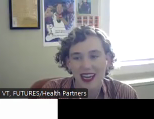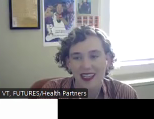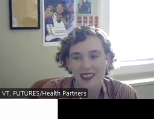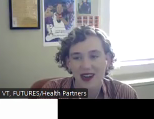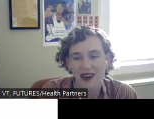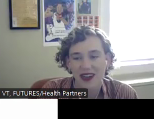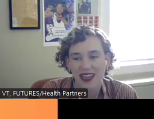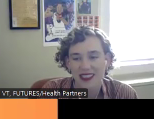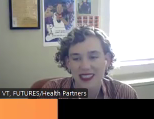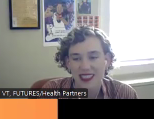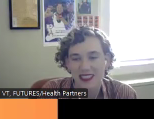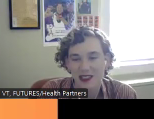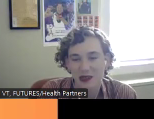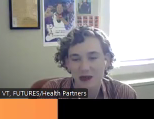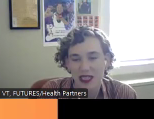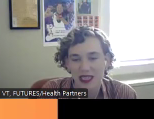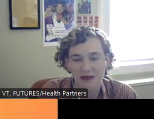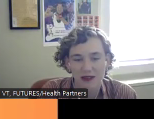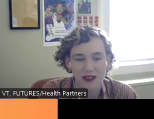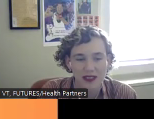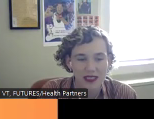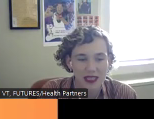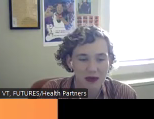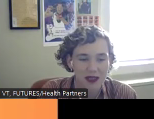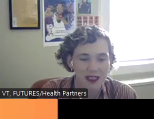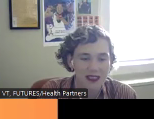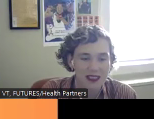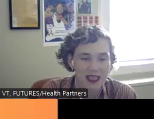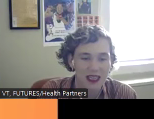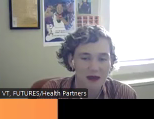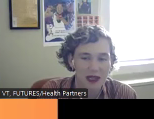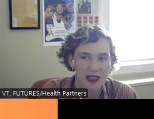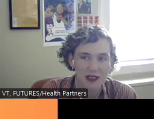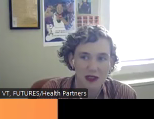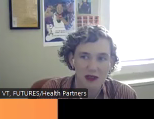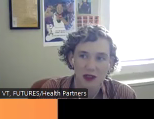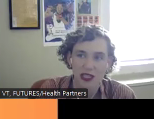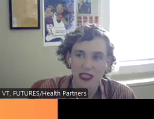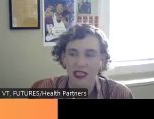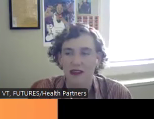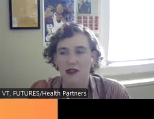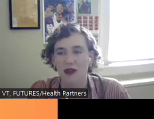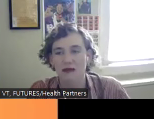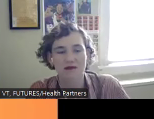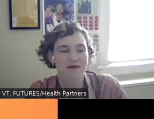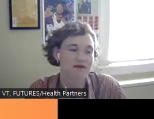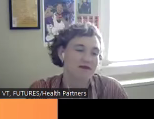de educación continua y gracias a nuestros participantes